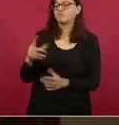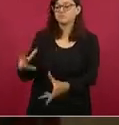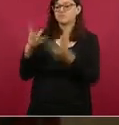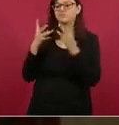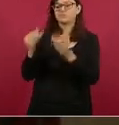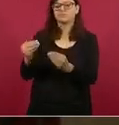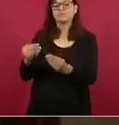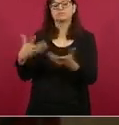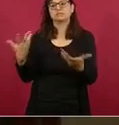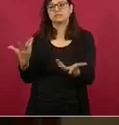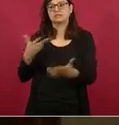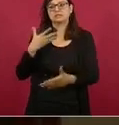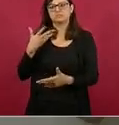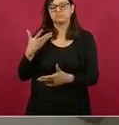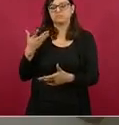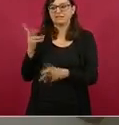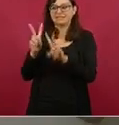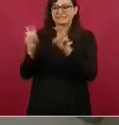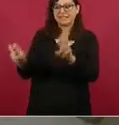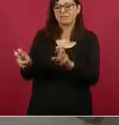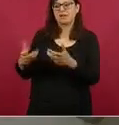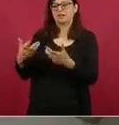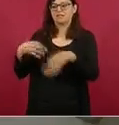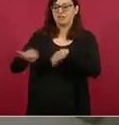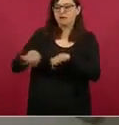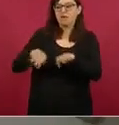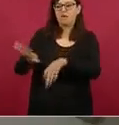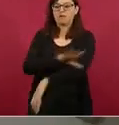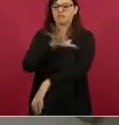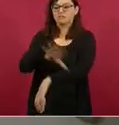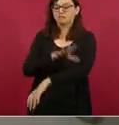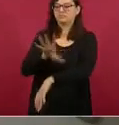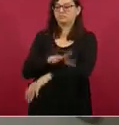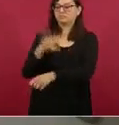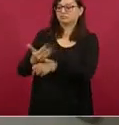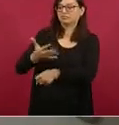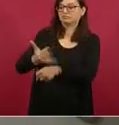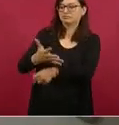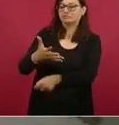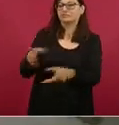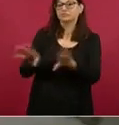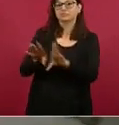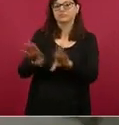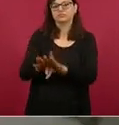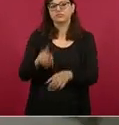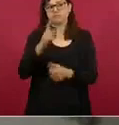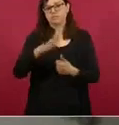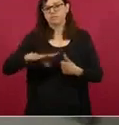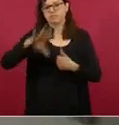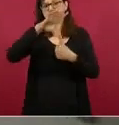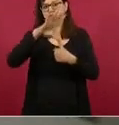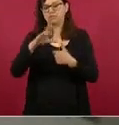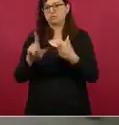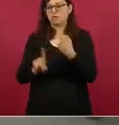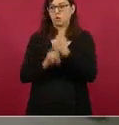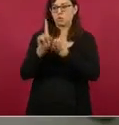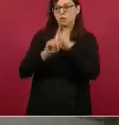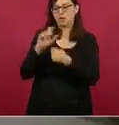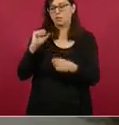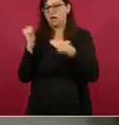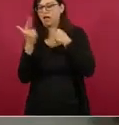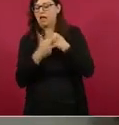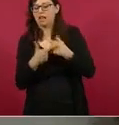de también cómo impactará la reforma que se está discutiendo en el Congreso en la competitividad de América del Norte. Yo le quiero preguntar primero sobre